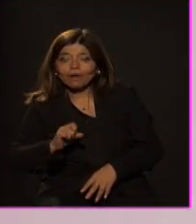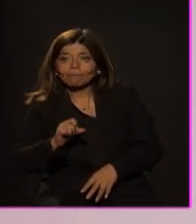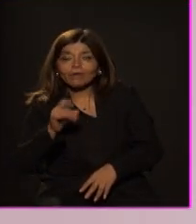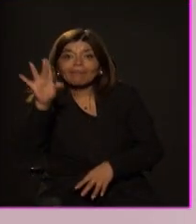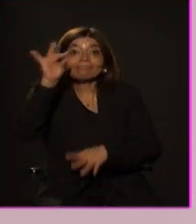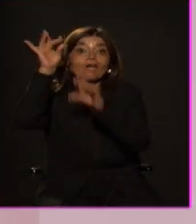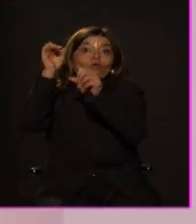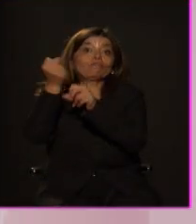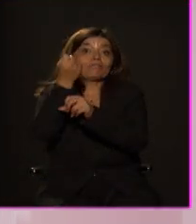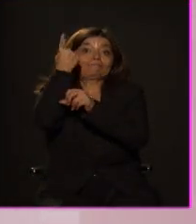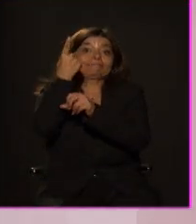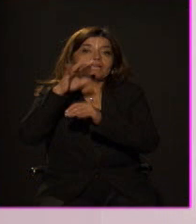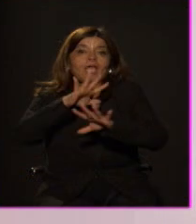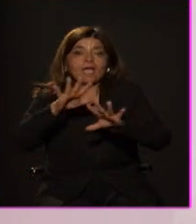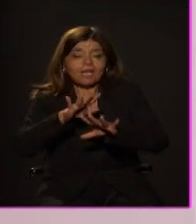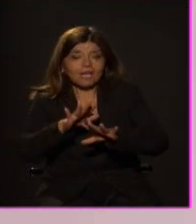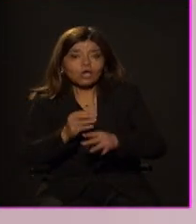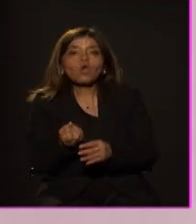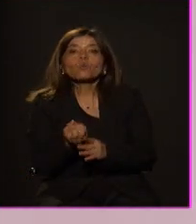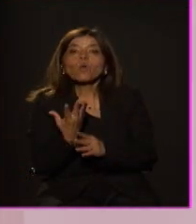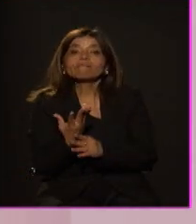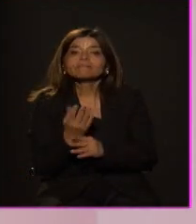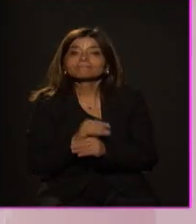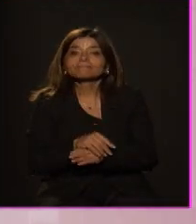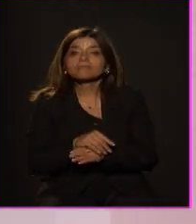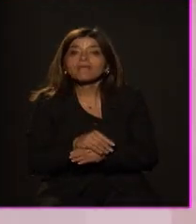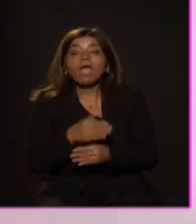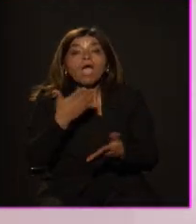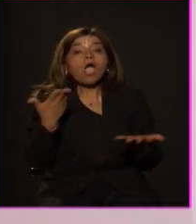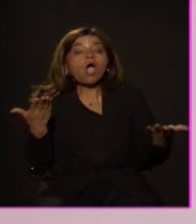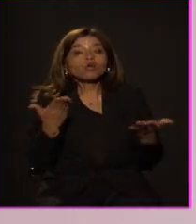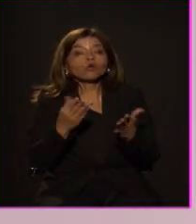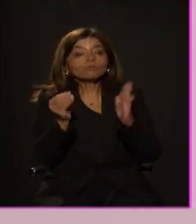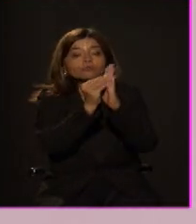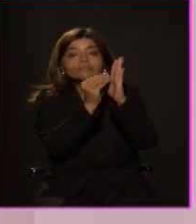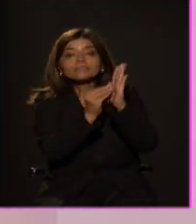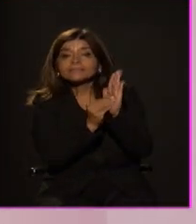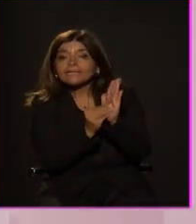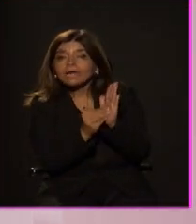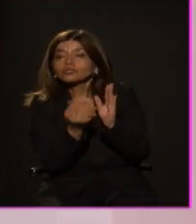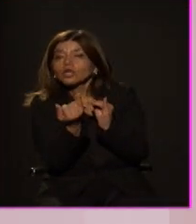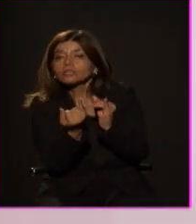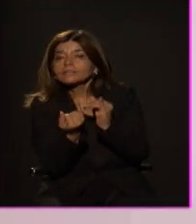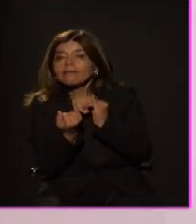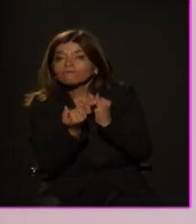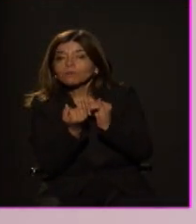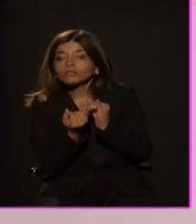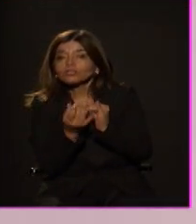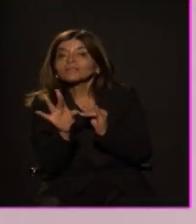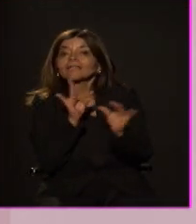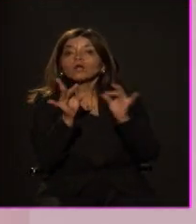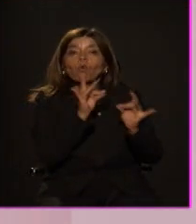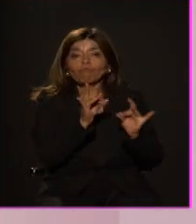volumen de datos? Y les voy a poner un ejemplo de las cosas que podríamos descubrir en este gran mar de